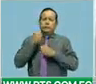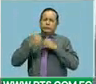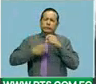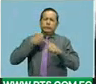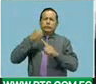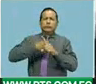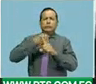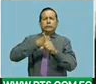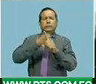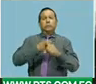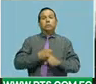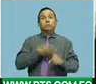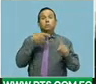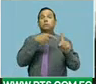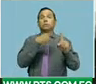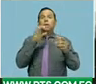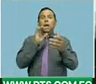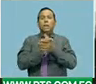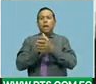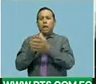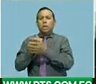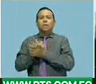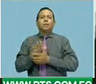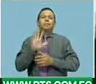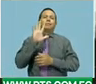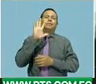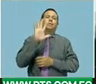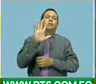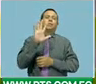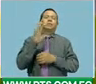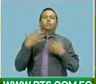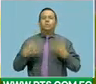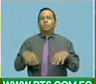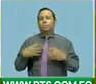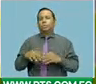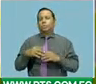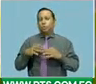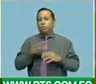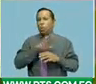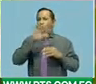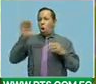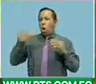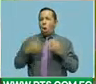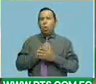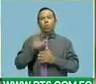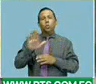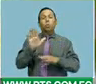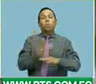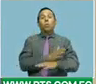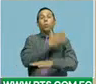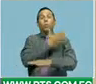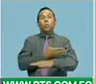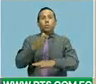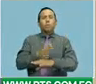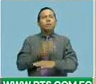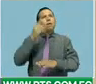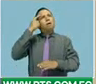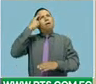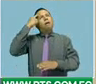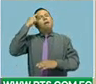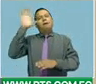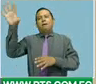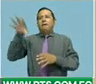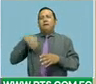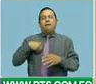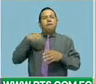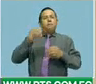Tuvo 5 matrimonios, 5 veces pasó por el altar y casi todos sus temas fueron inspirados en ellas, con las que compartió duros y